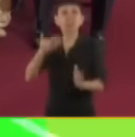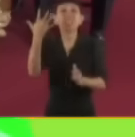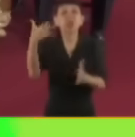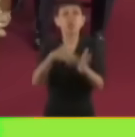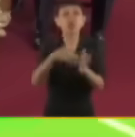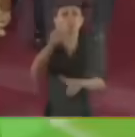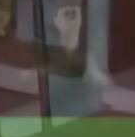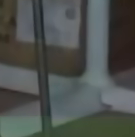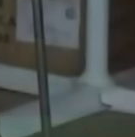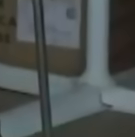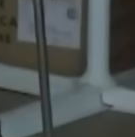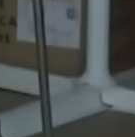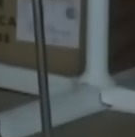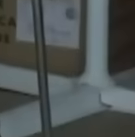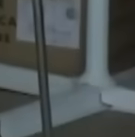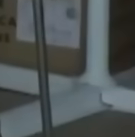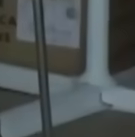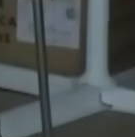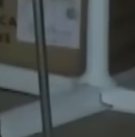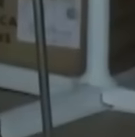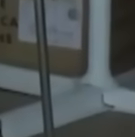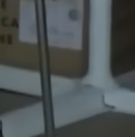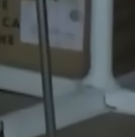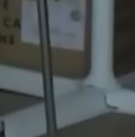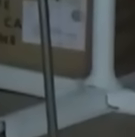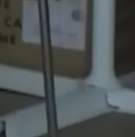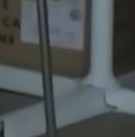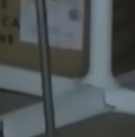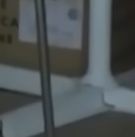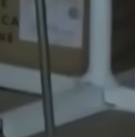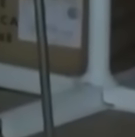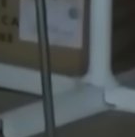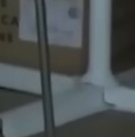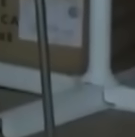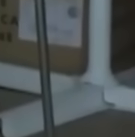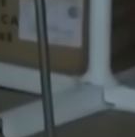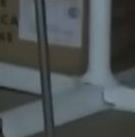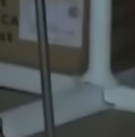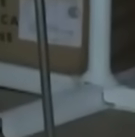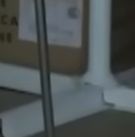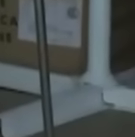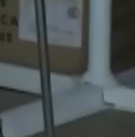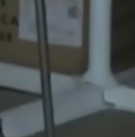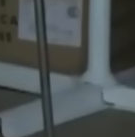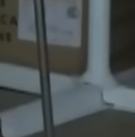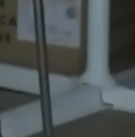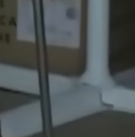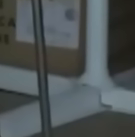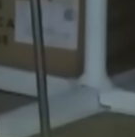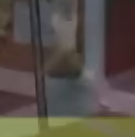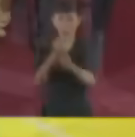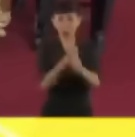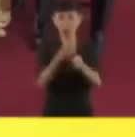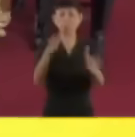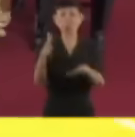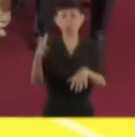código aduanero? ¿Alguien puede estar en desacuerdo? ¿Alguien puede estar en desacuerdo, por ejemplo, que se desarme el Observatorio de Precios del Ministerio de Economía? No sé, ¿ustedes